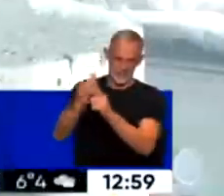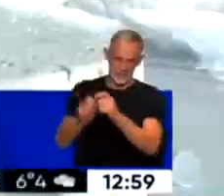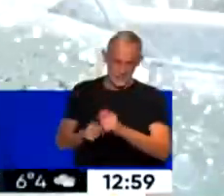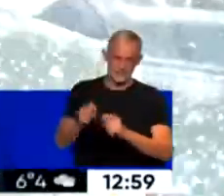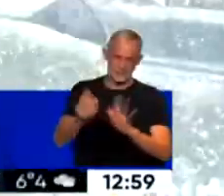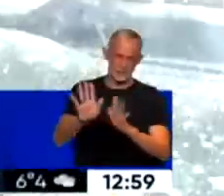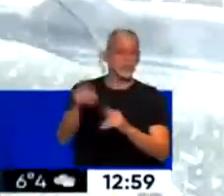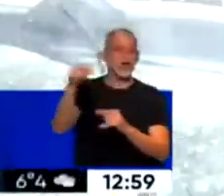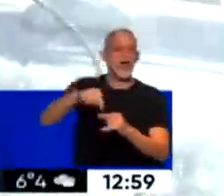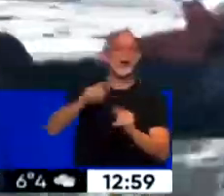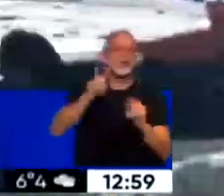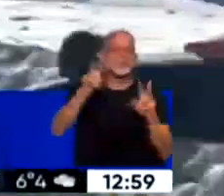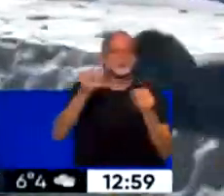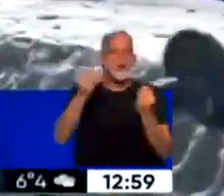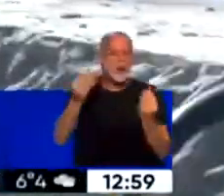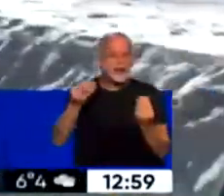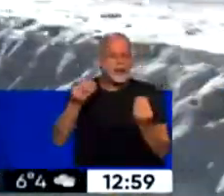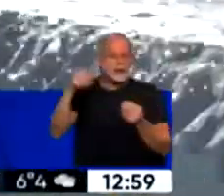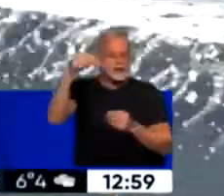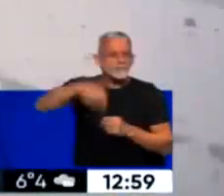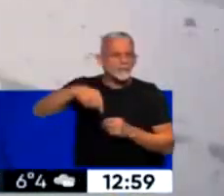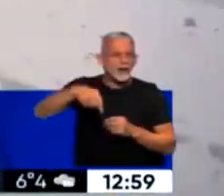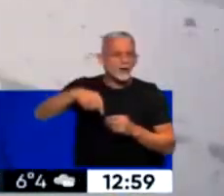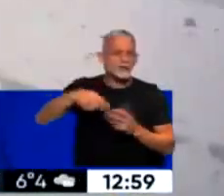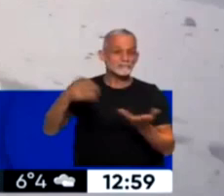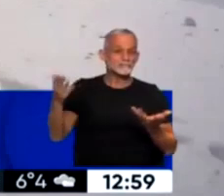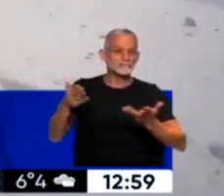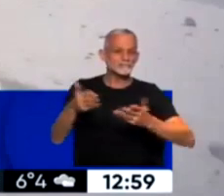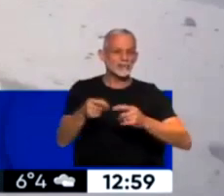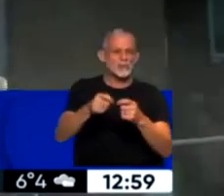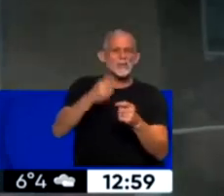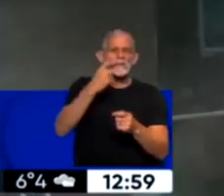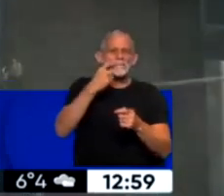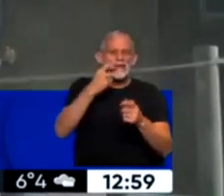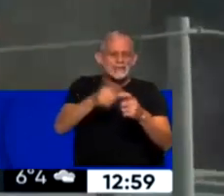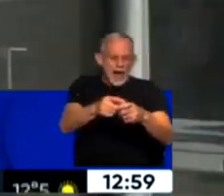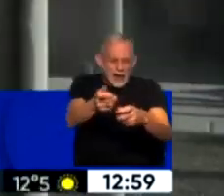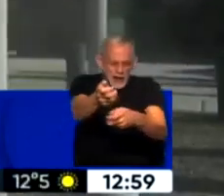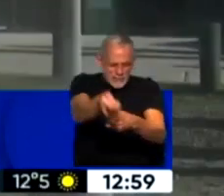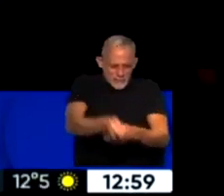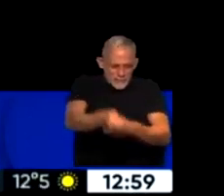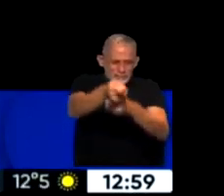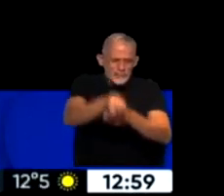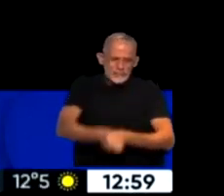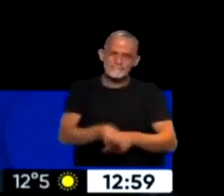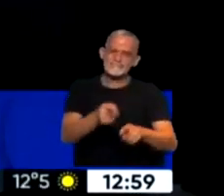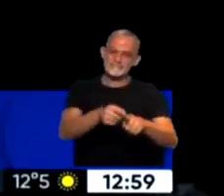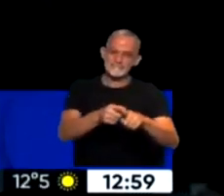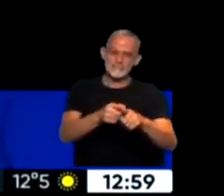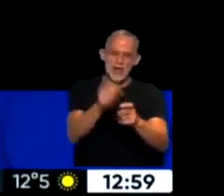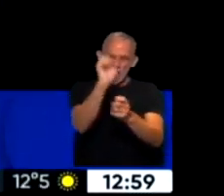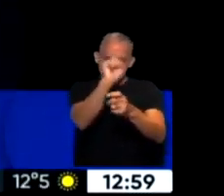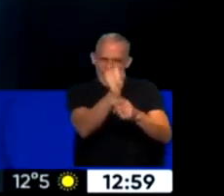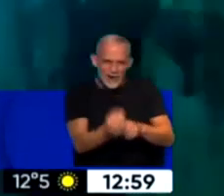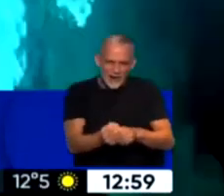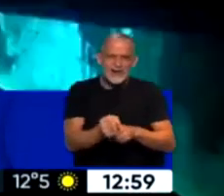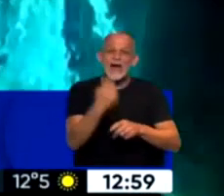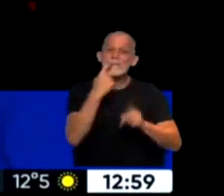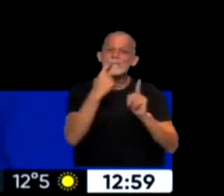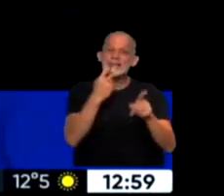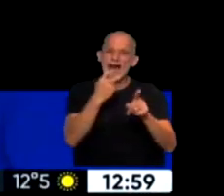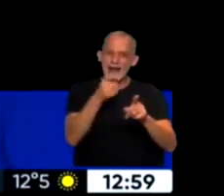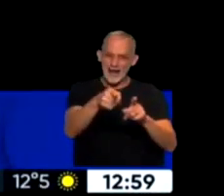comenzar, porque tienen una semana donde tienen que hacer una escultura importante, alta, grande, de dimensiones que seguramente ya